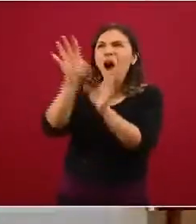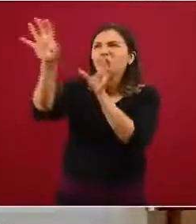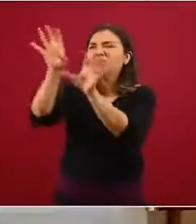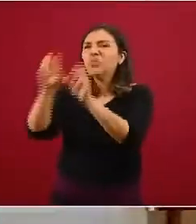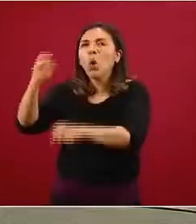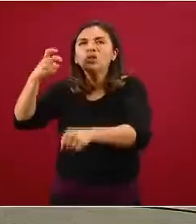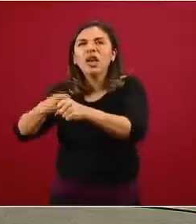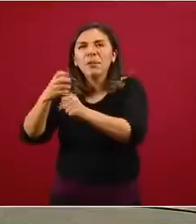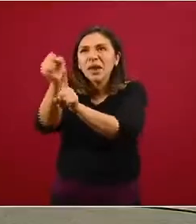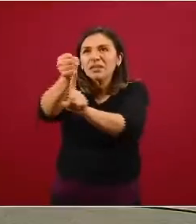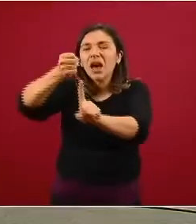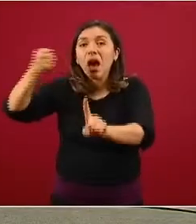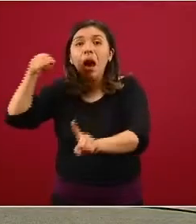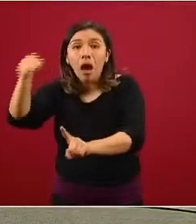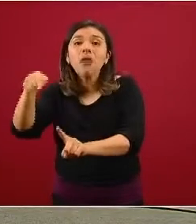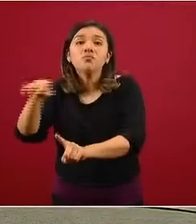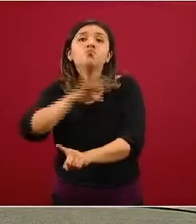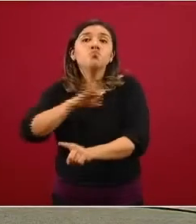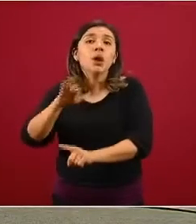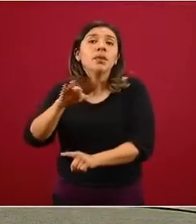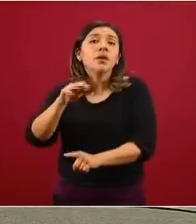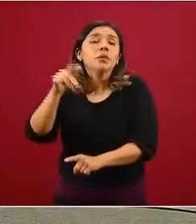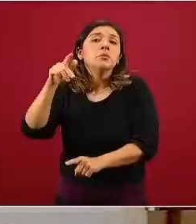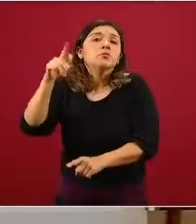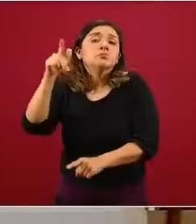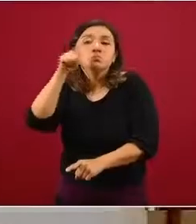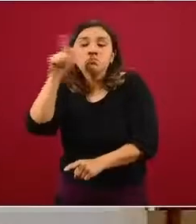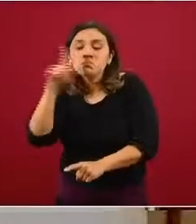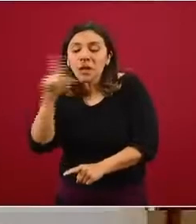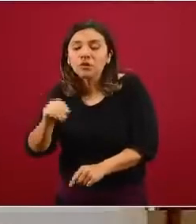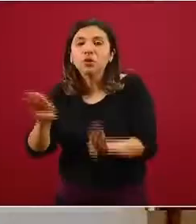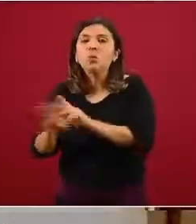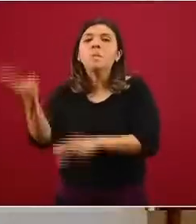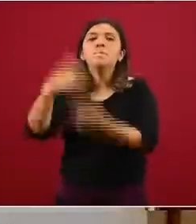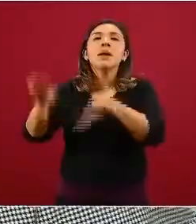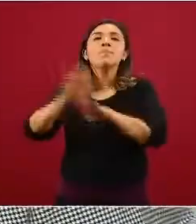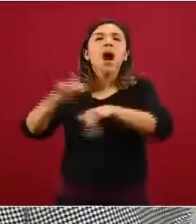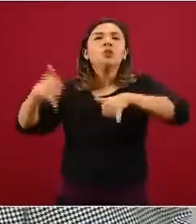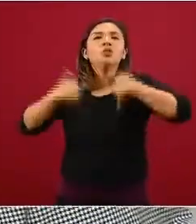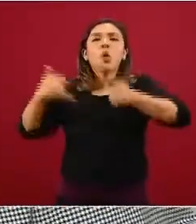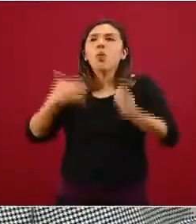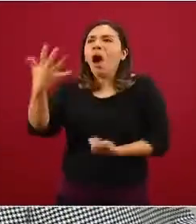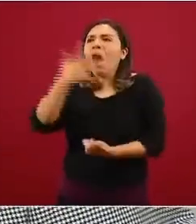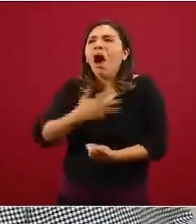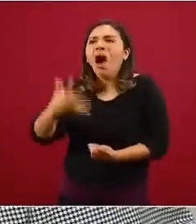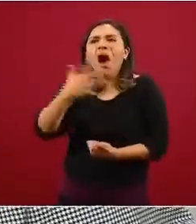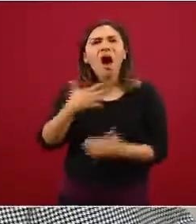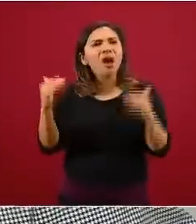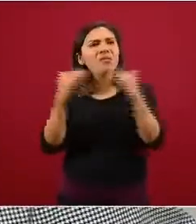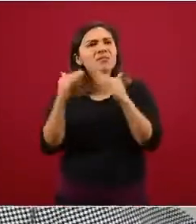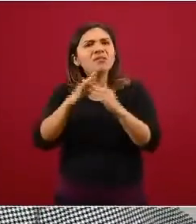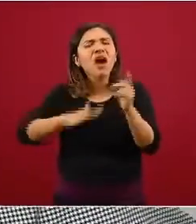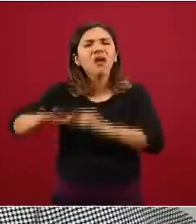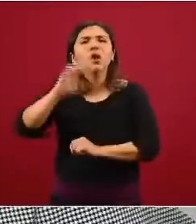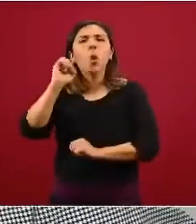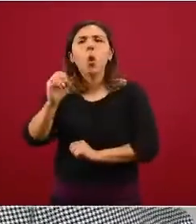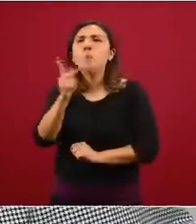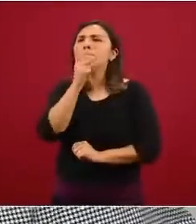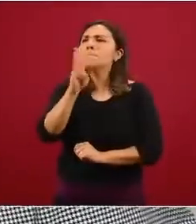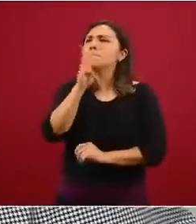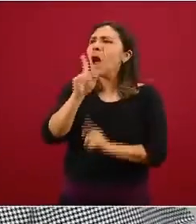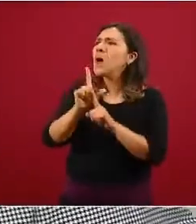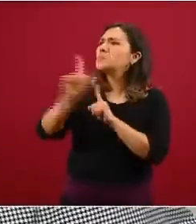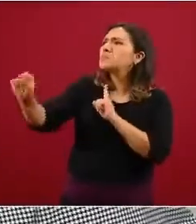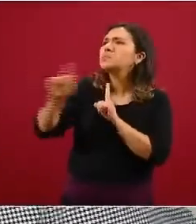refrigerador constantemente, incrementa la disponibilidad. Con respecto a los jóvenes, la presencia escasa de los padres,